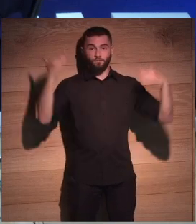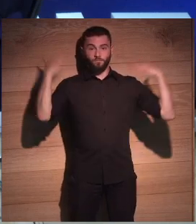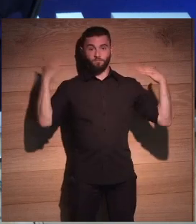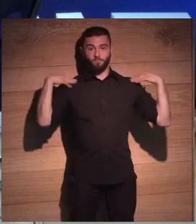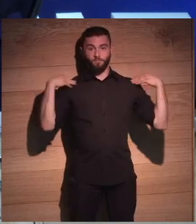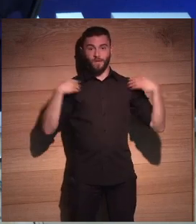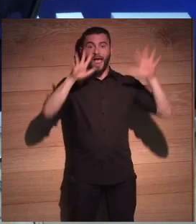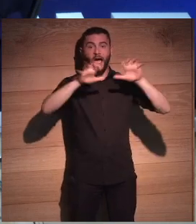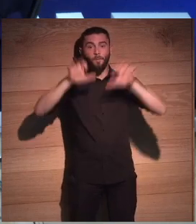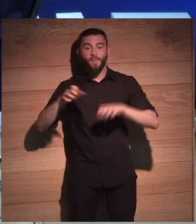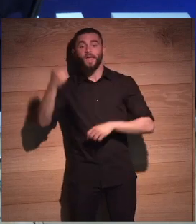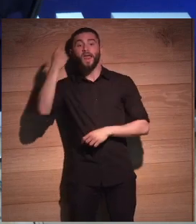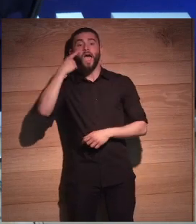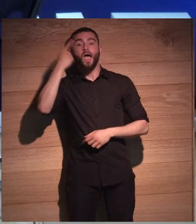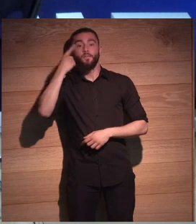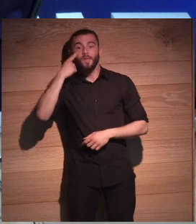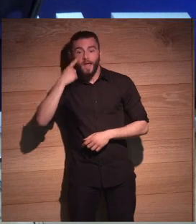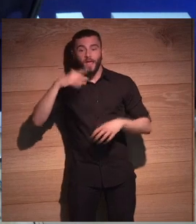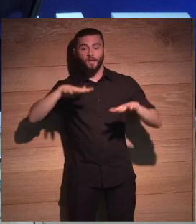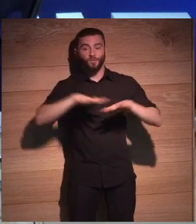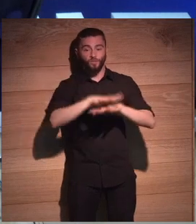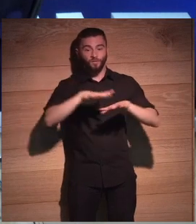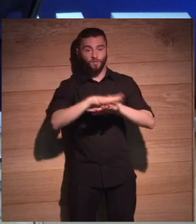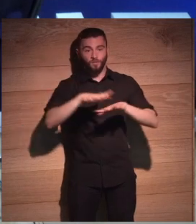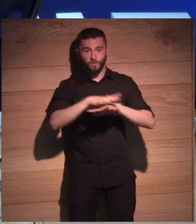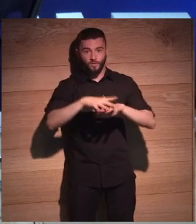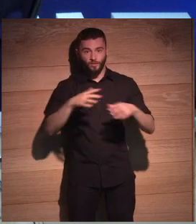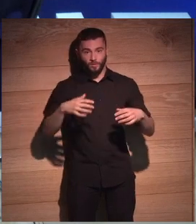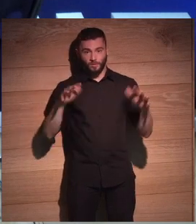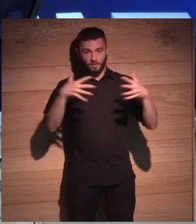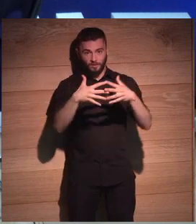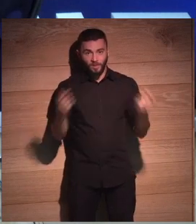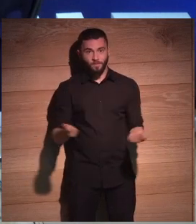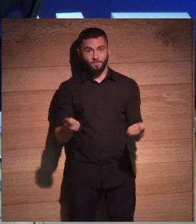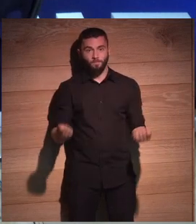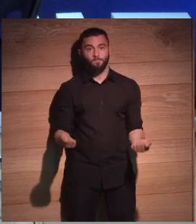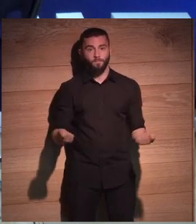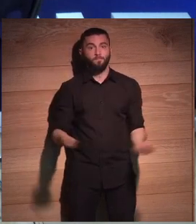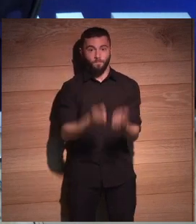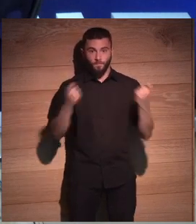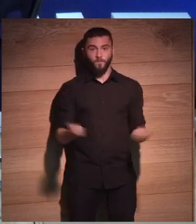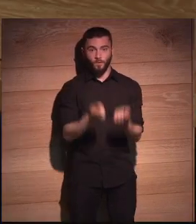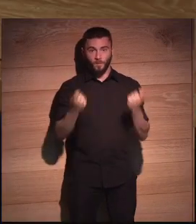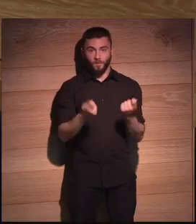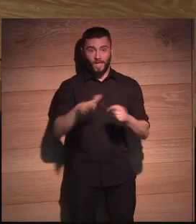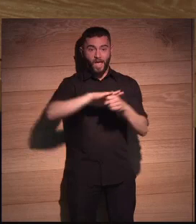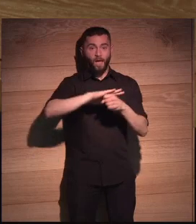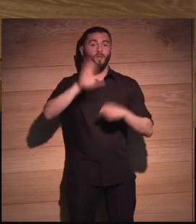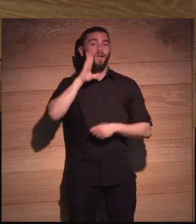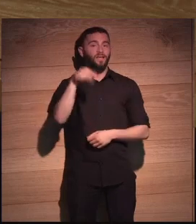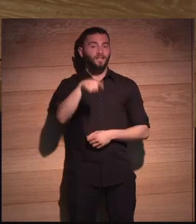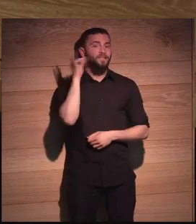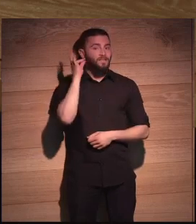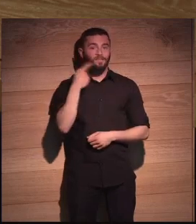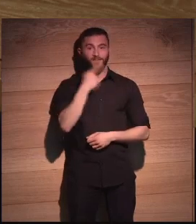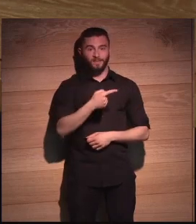y proponemos buenos usos de Internet. Ah, genial. Y en este ámbito que ha dicho esta chica, estamos proponiendo un carnet de redes